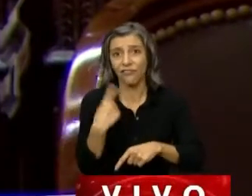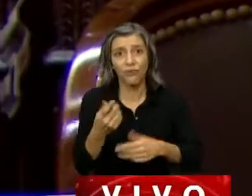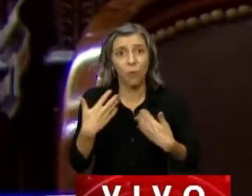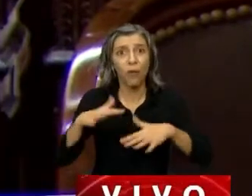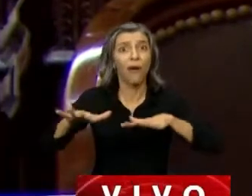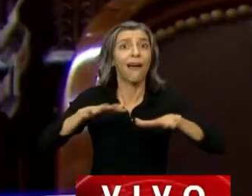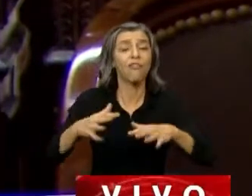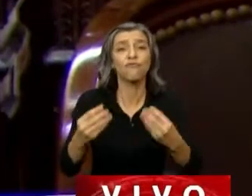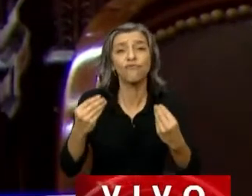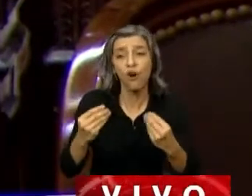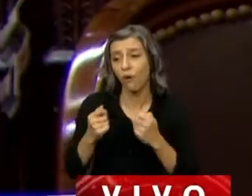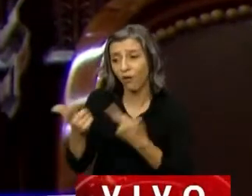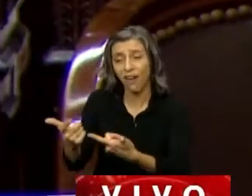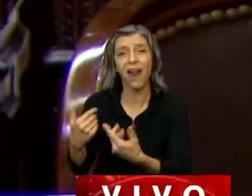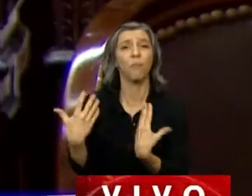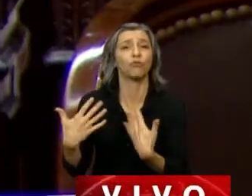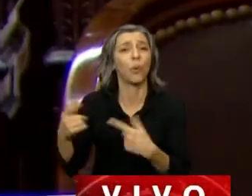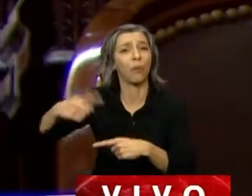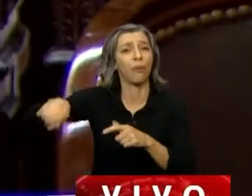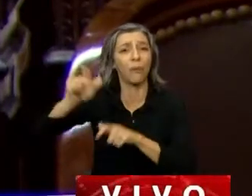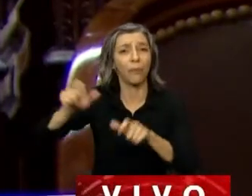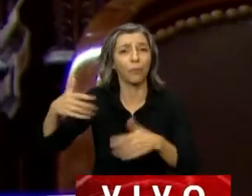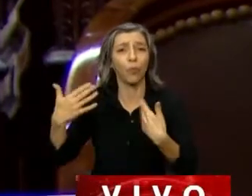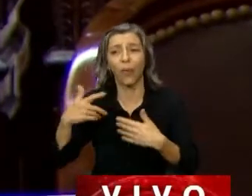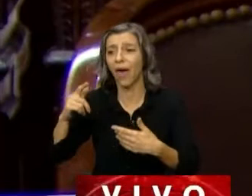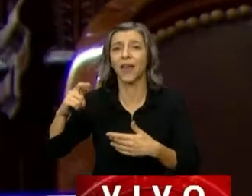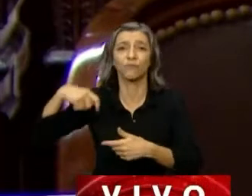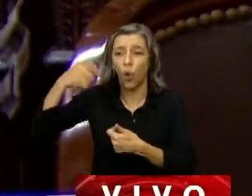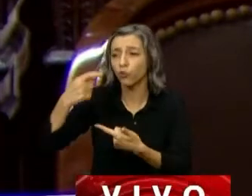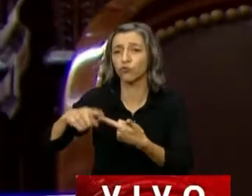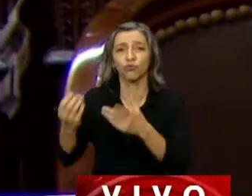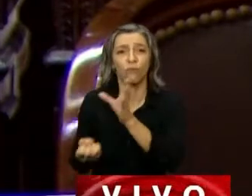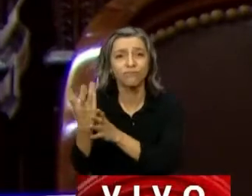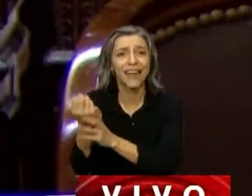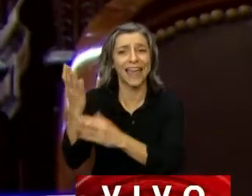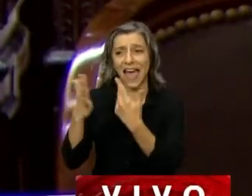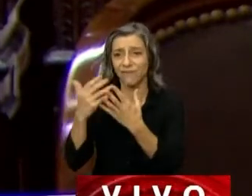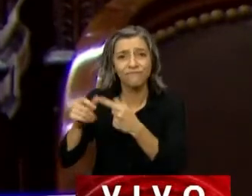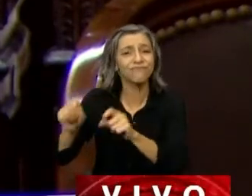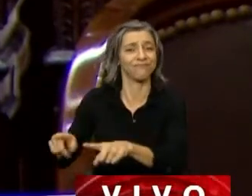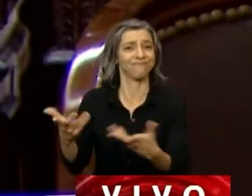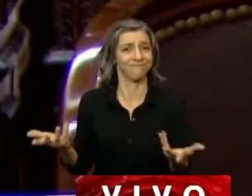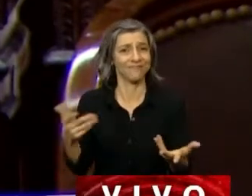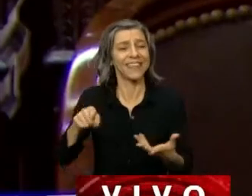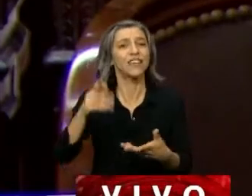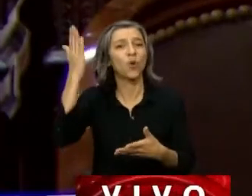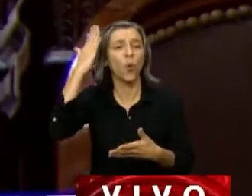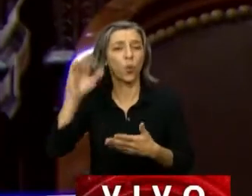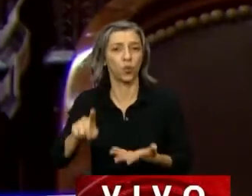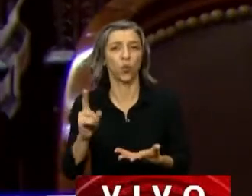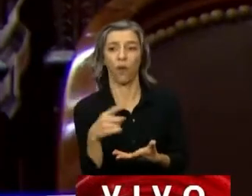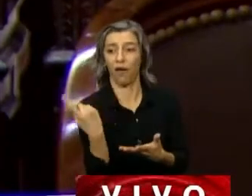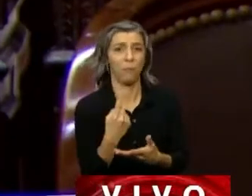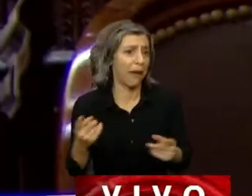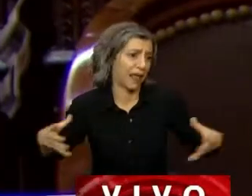poner el foco para fortalecer la soberanía cultural. Estamos entonces en el marco de un debate en cómo